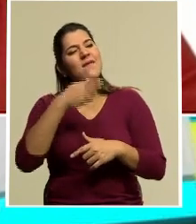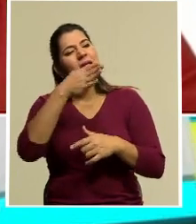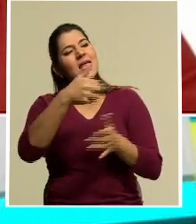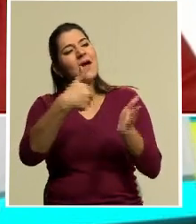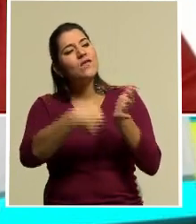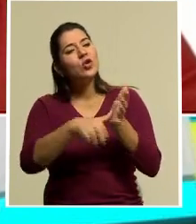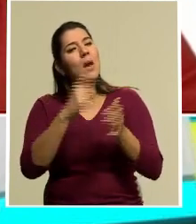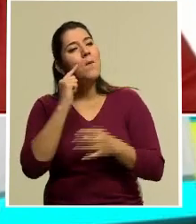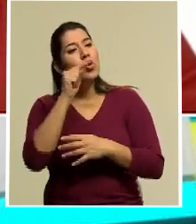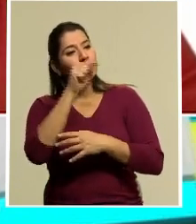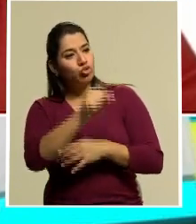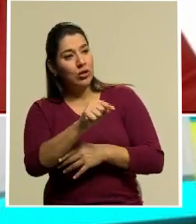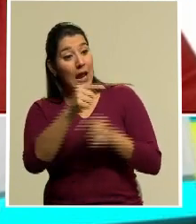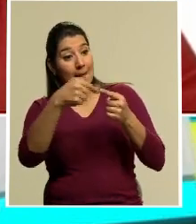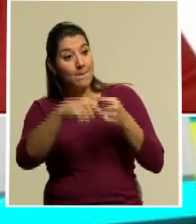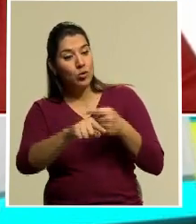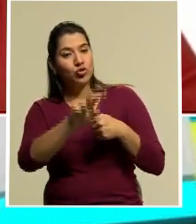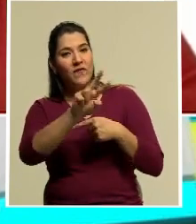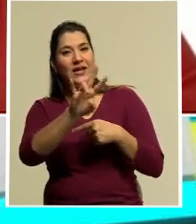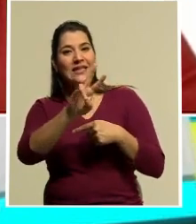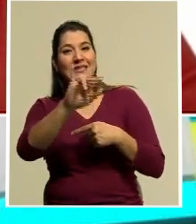este 27 de junio en un minuto?